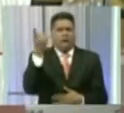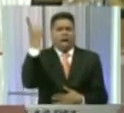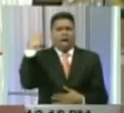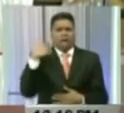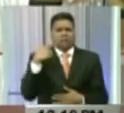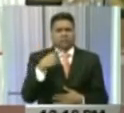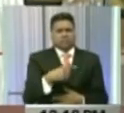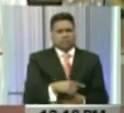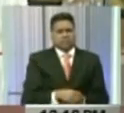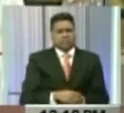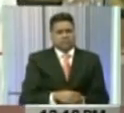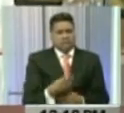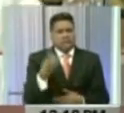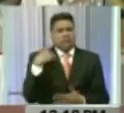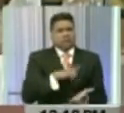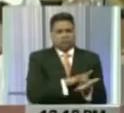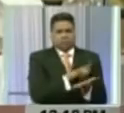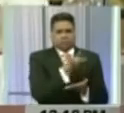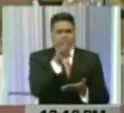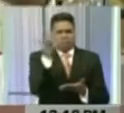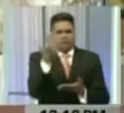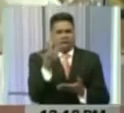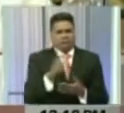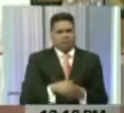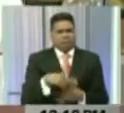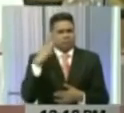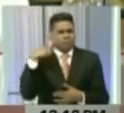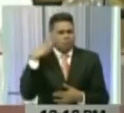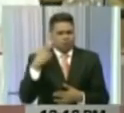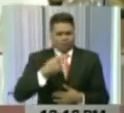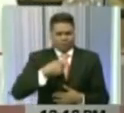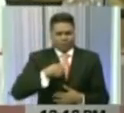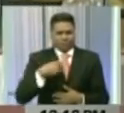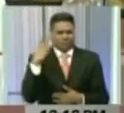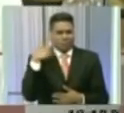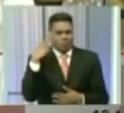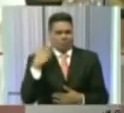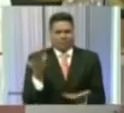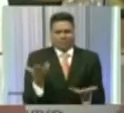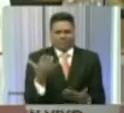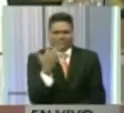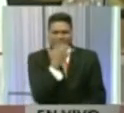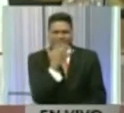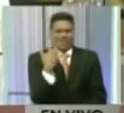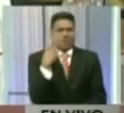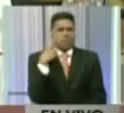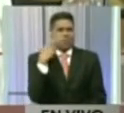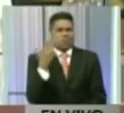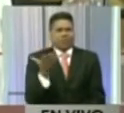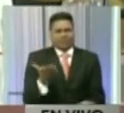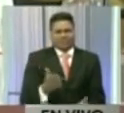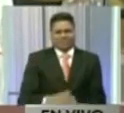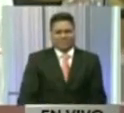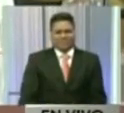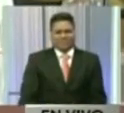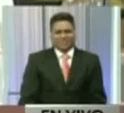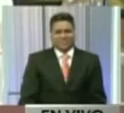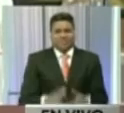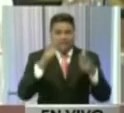punto de vista étnico, que le dieran solidez a su presencia en África, ¿no? Y Chávez planteó,